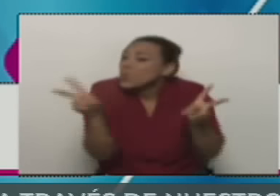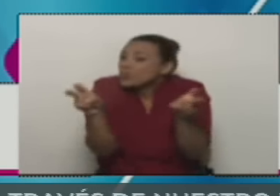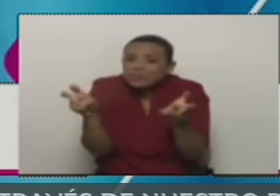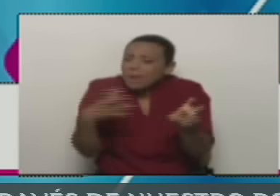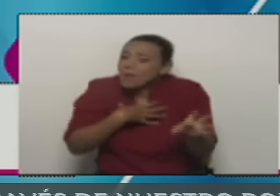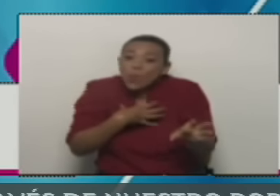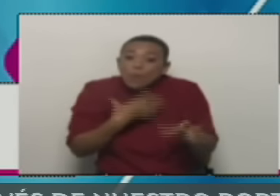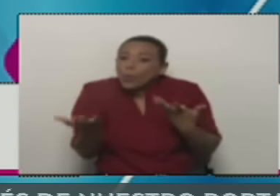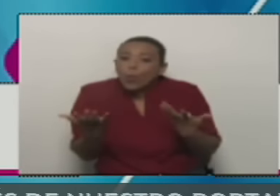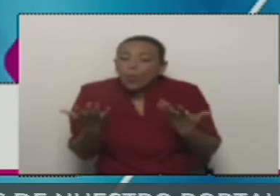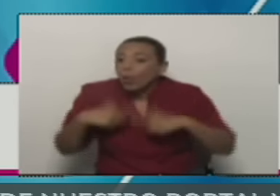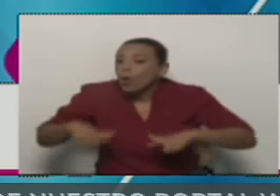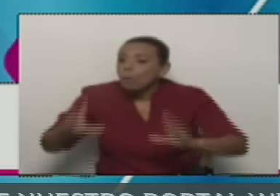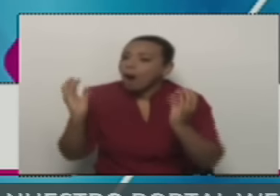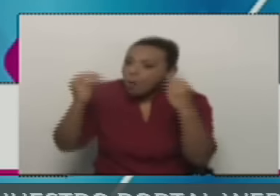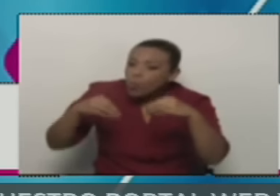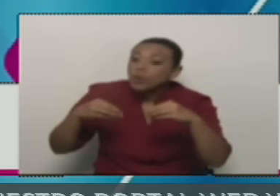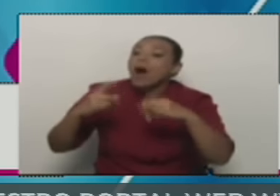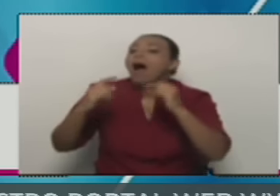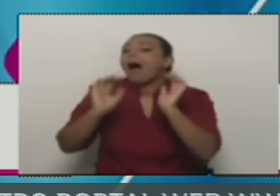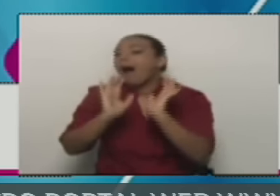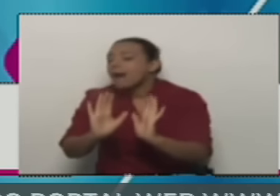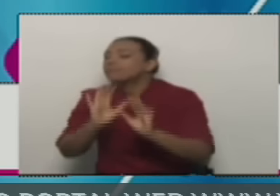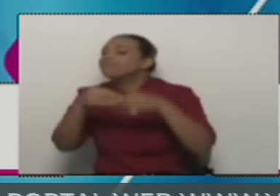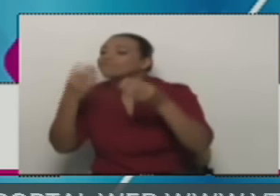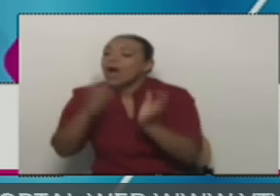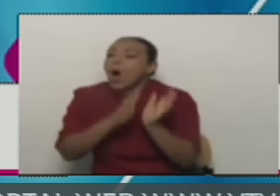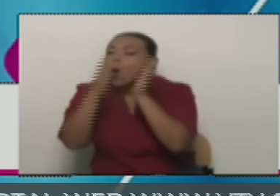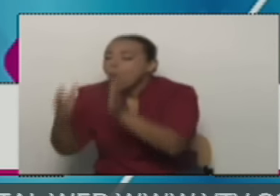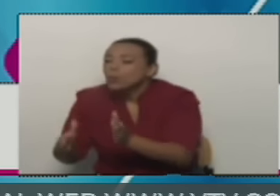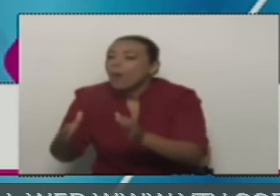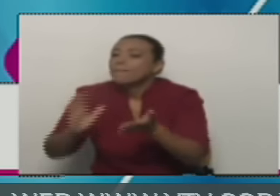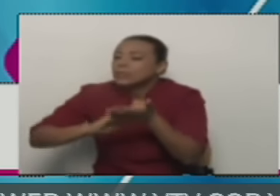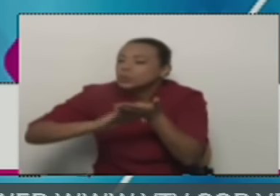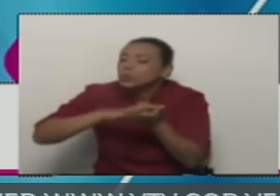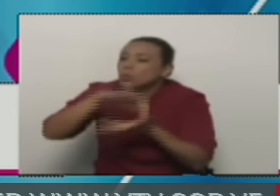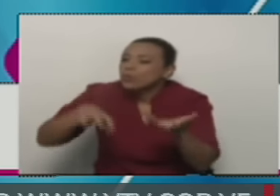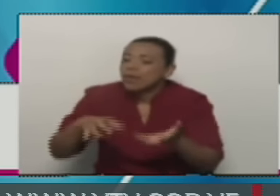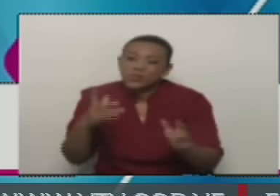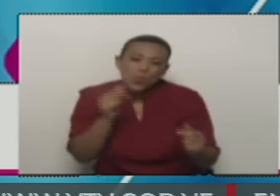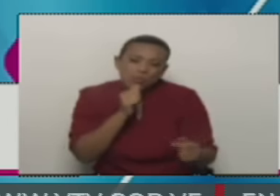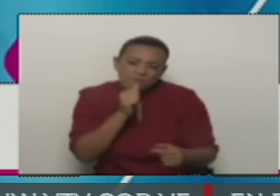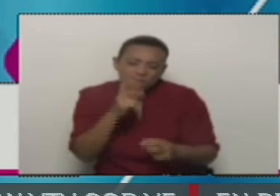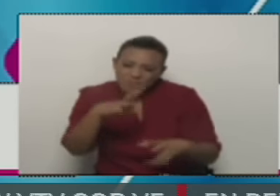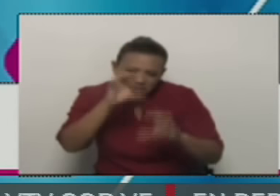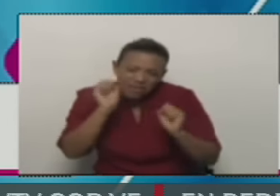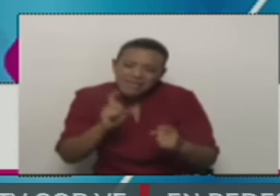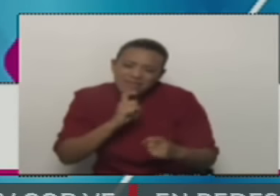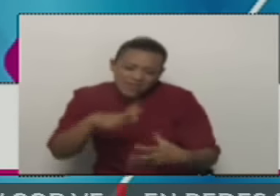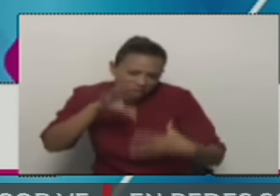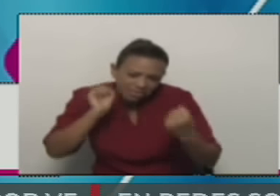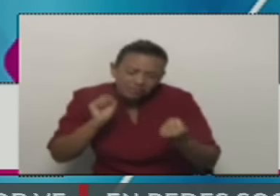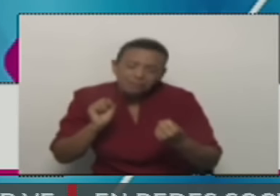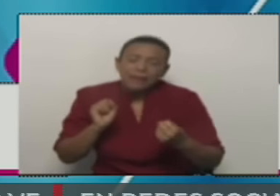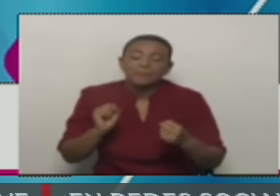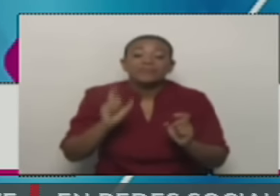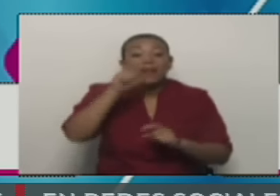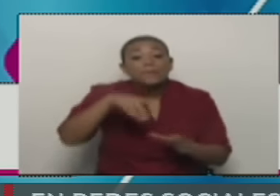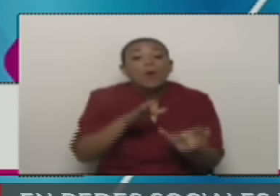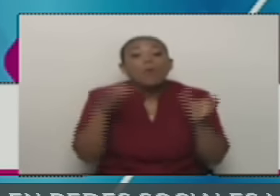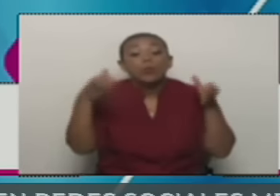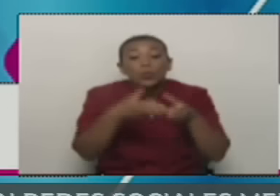tener algún nivel de acuerdo, sencillamente que sean elevados a los otros niveles de discusión. Desde el punto de vista del debate se han organizado